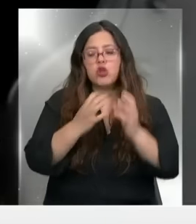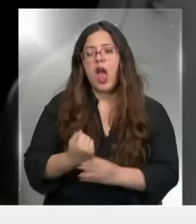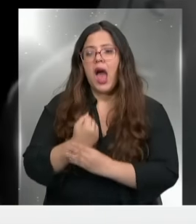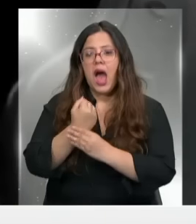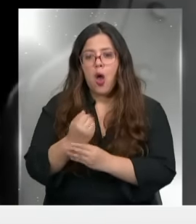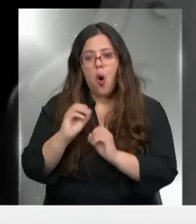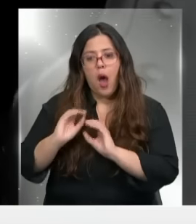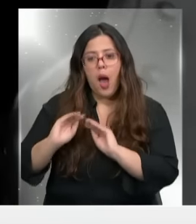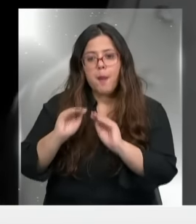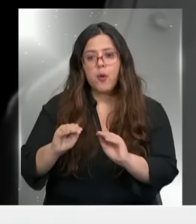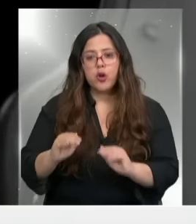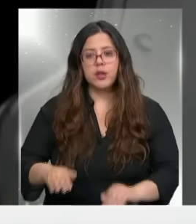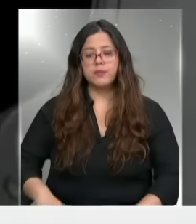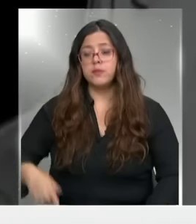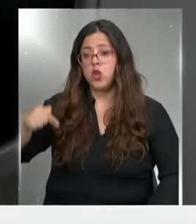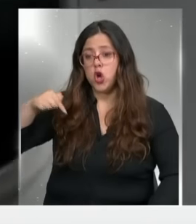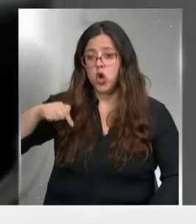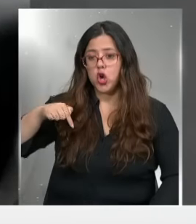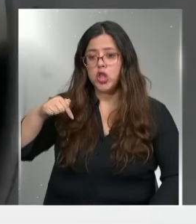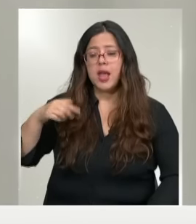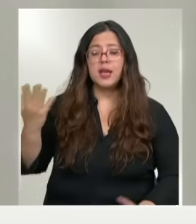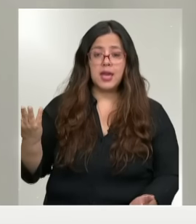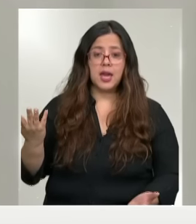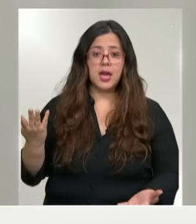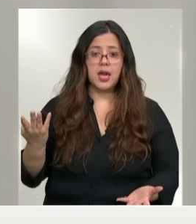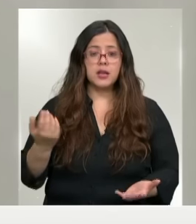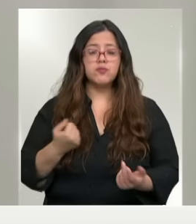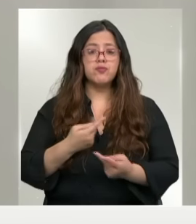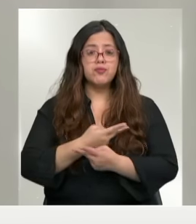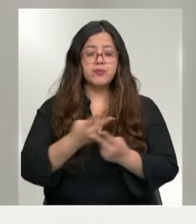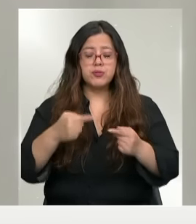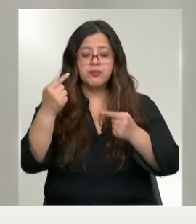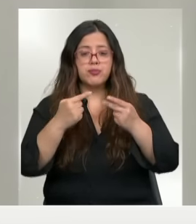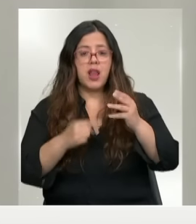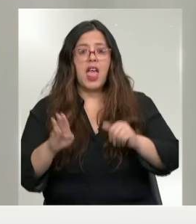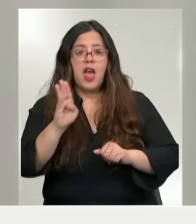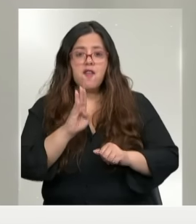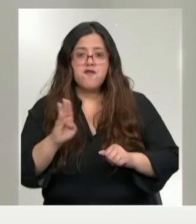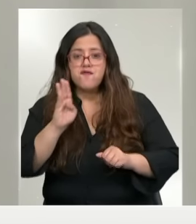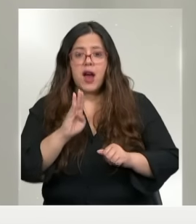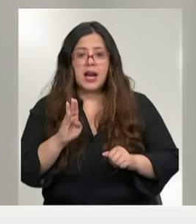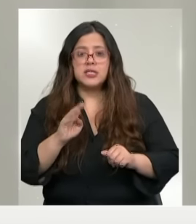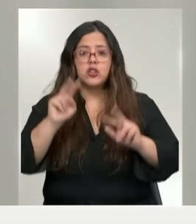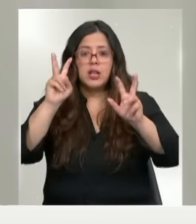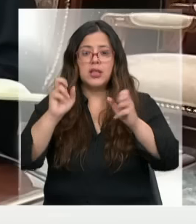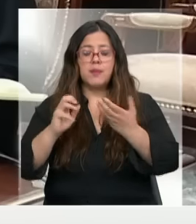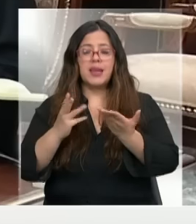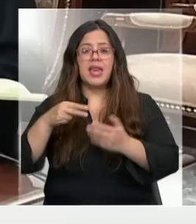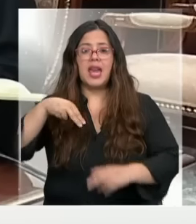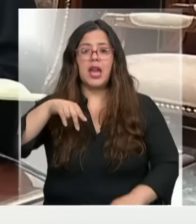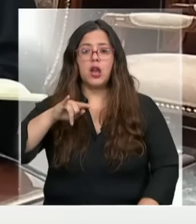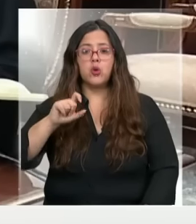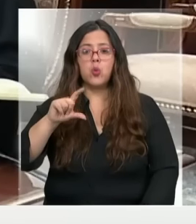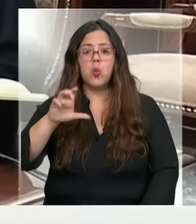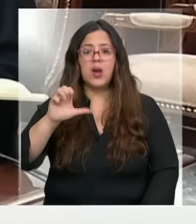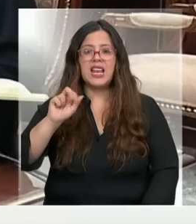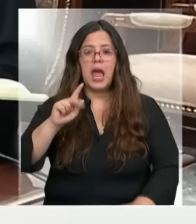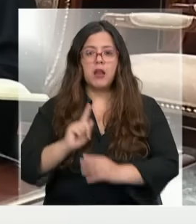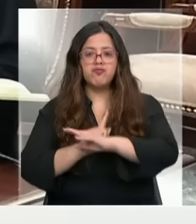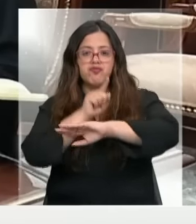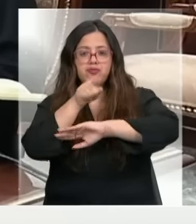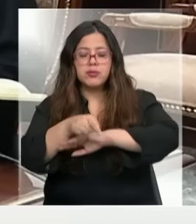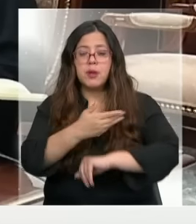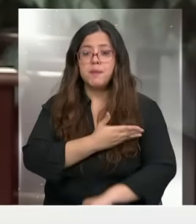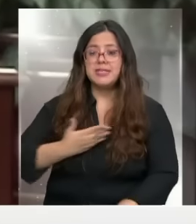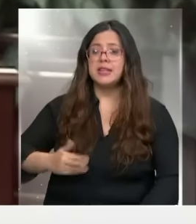estadounidenses. Hoy se han publicado oficialmente los principios básicos de la doctrina nuclear. Putin ya había